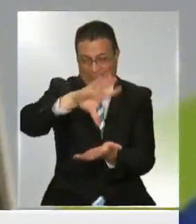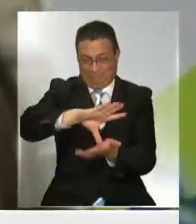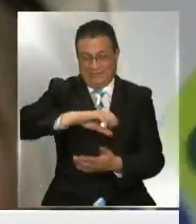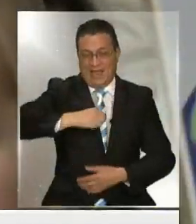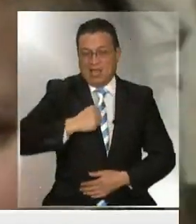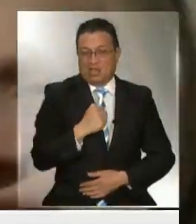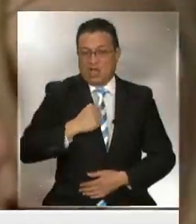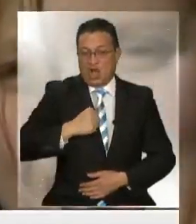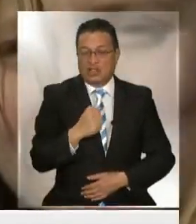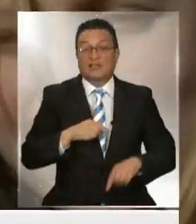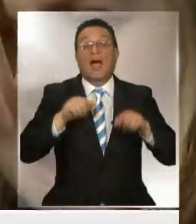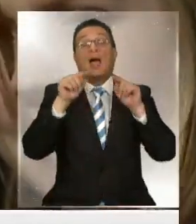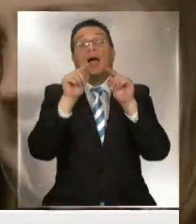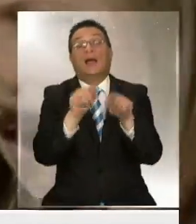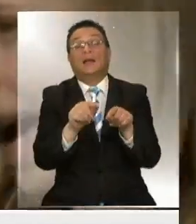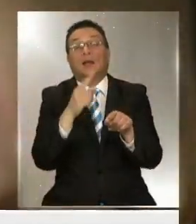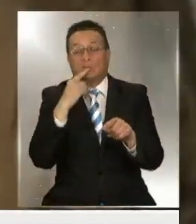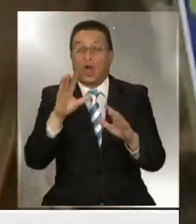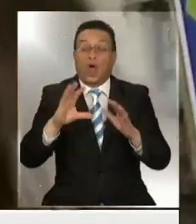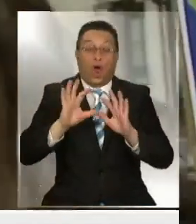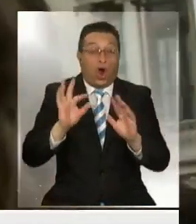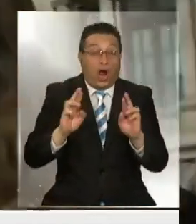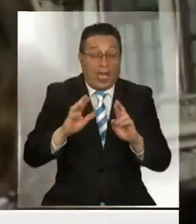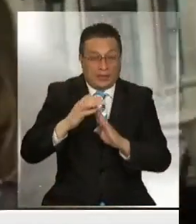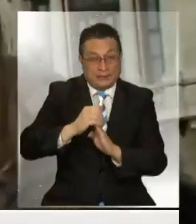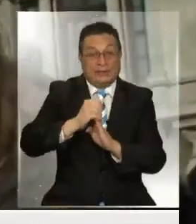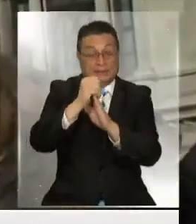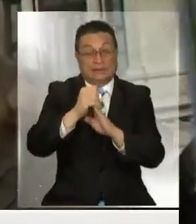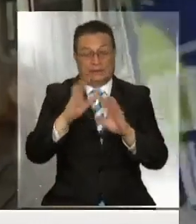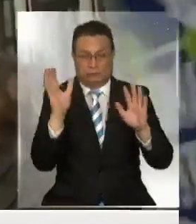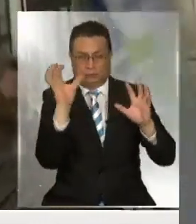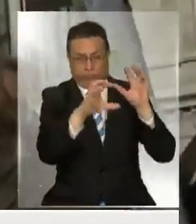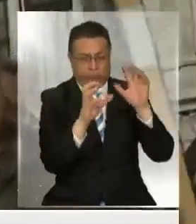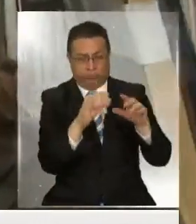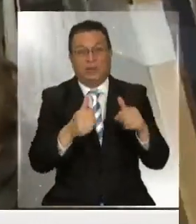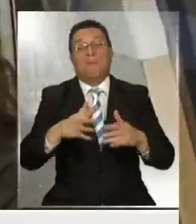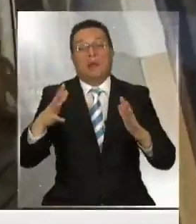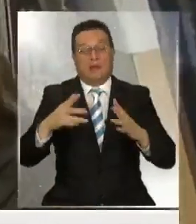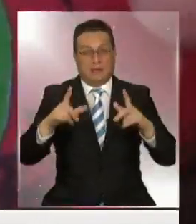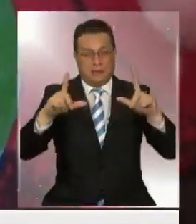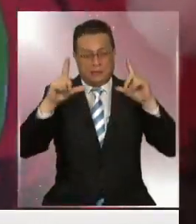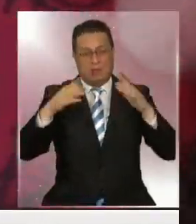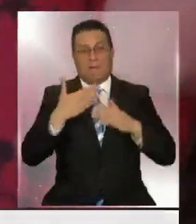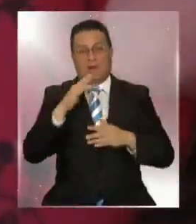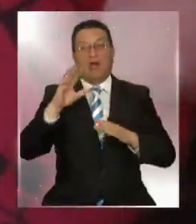los líderes estén a la altura para frenar la crisis climática ya que el planeta no puede esperar